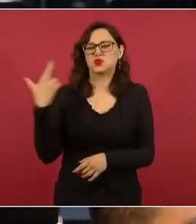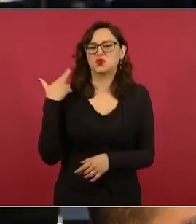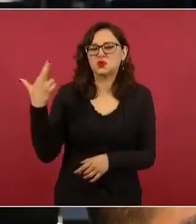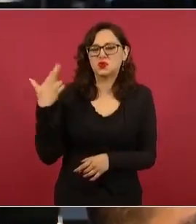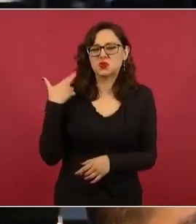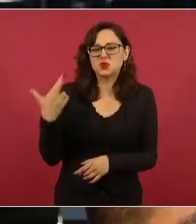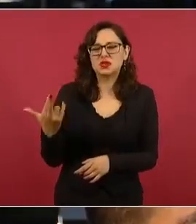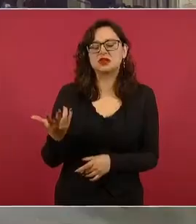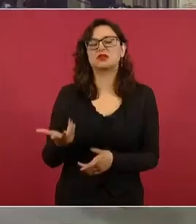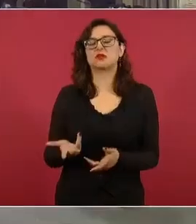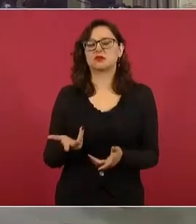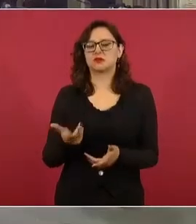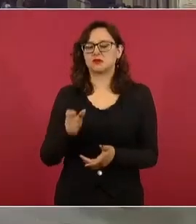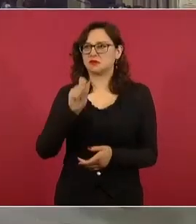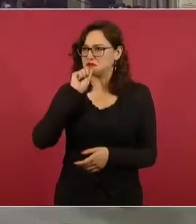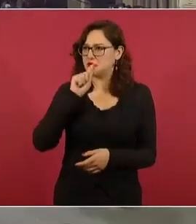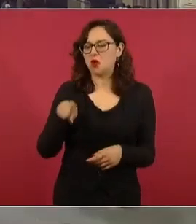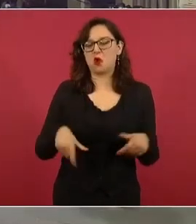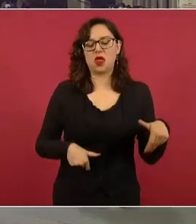también se quejan